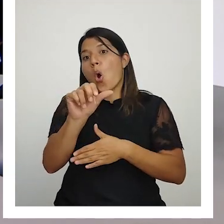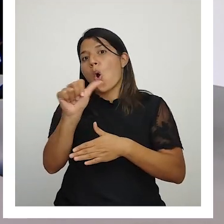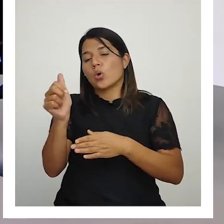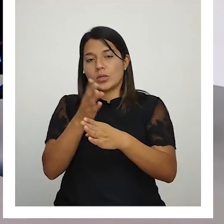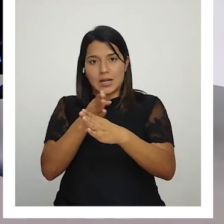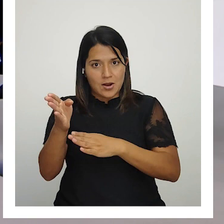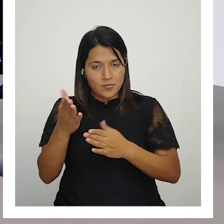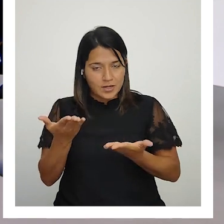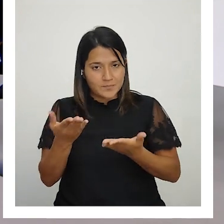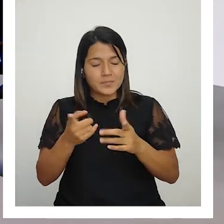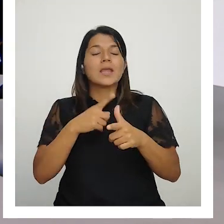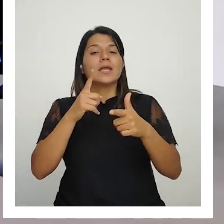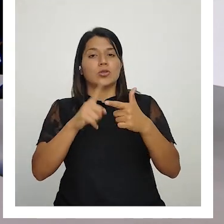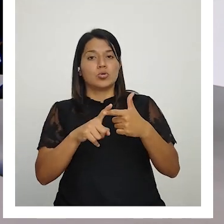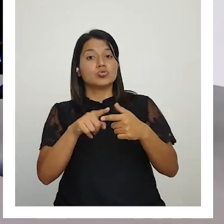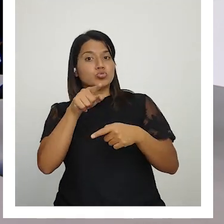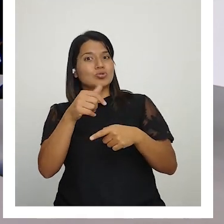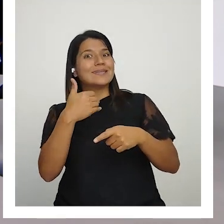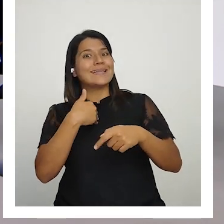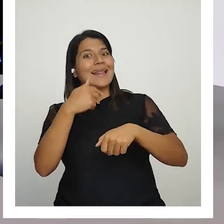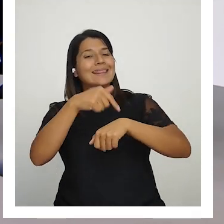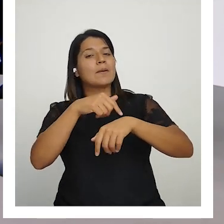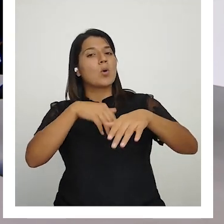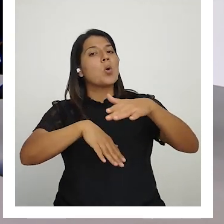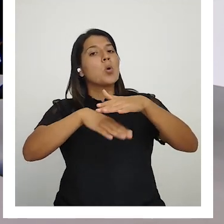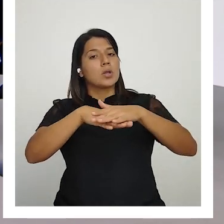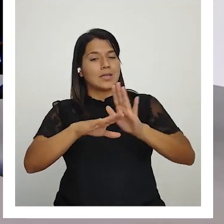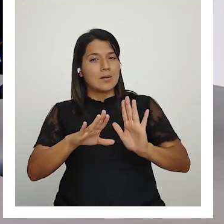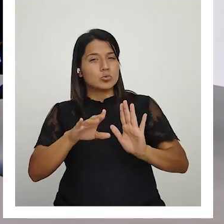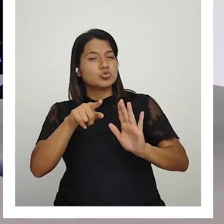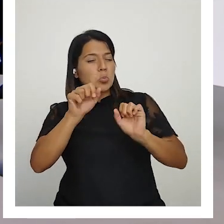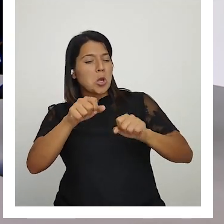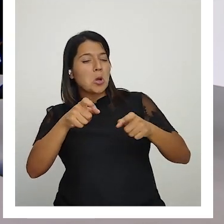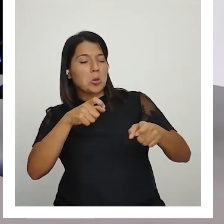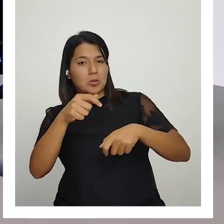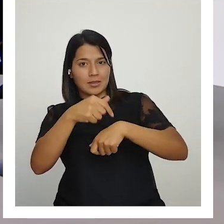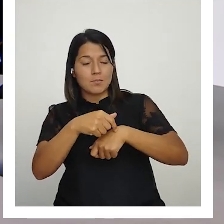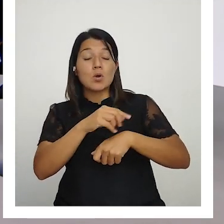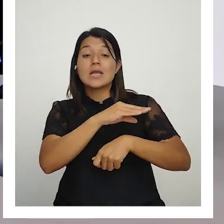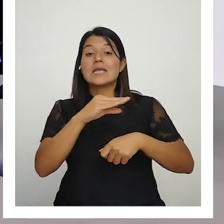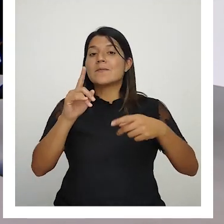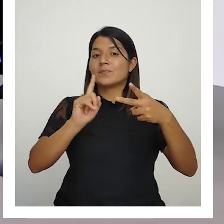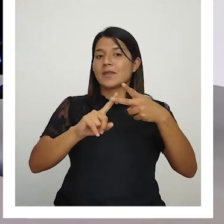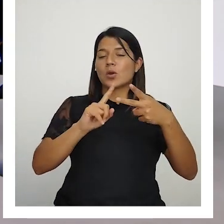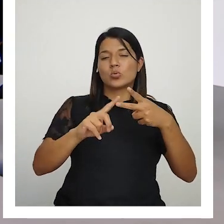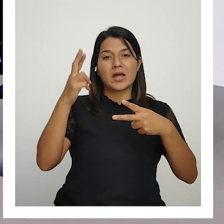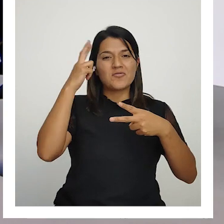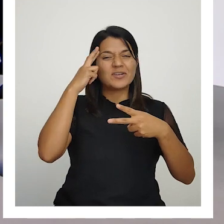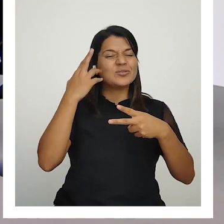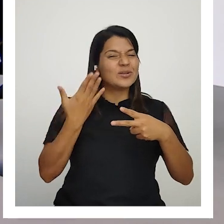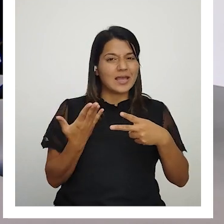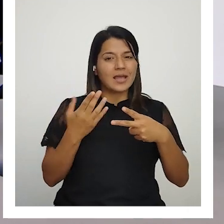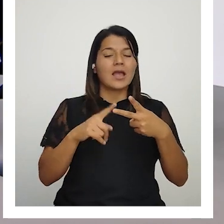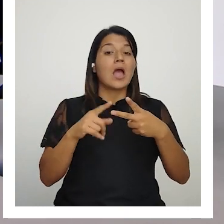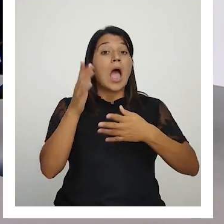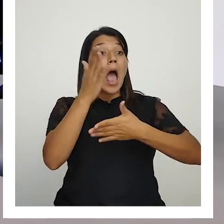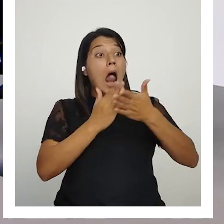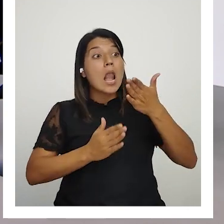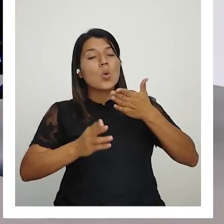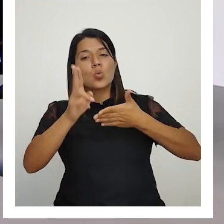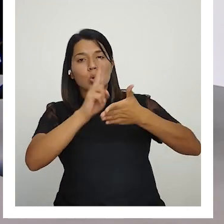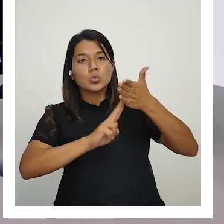otra carrera. Entonces, tienen un margen ahí de tiempo con el cual pueden jugar. Y la segunda razón es porque